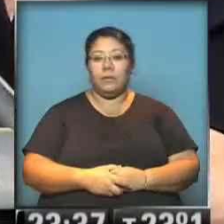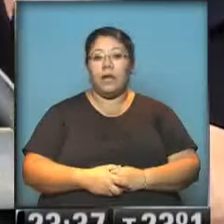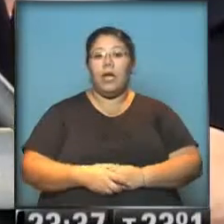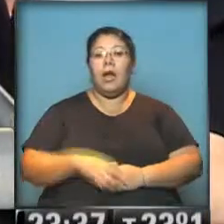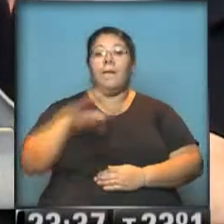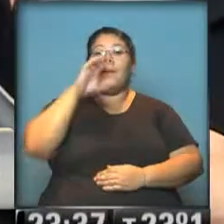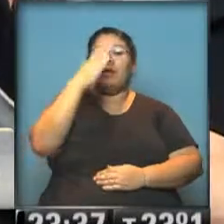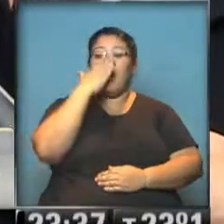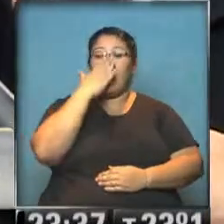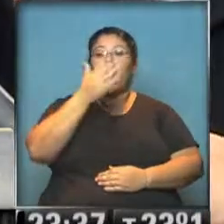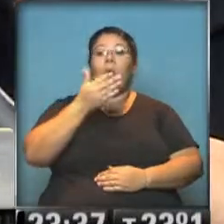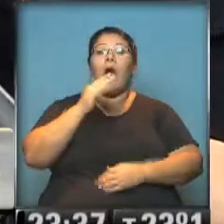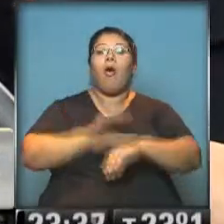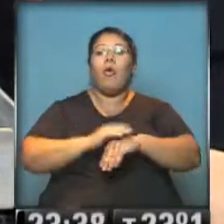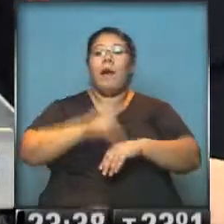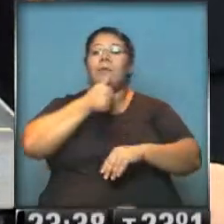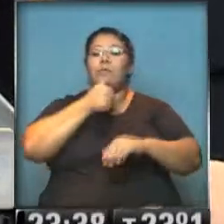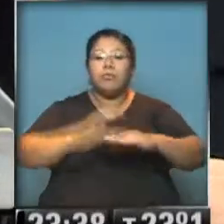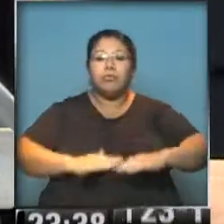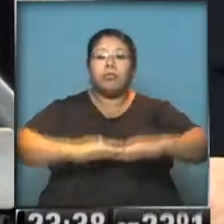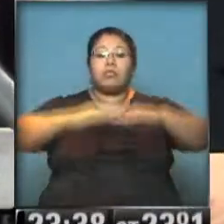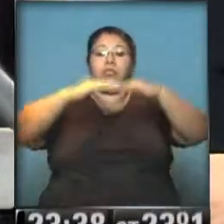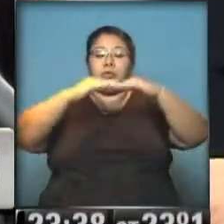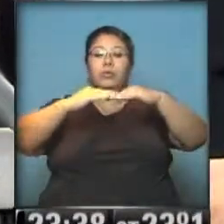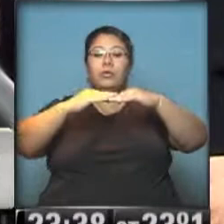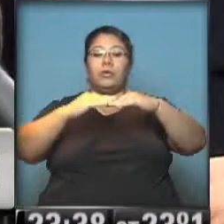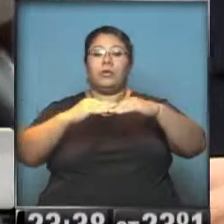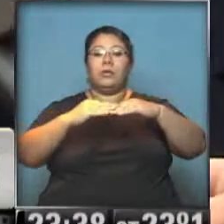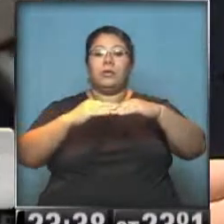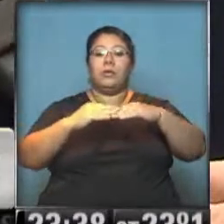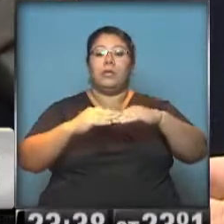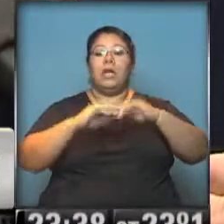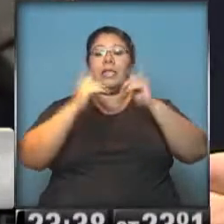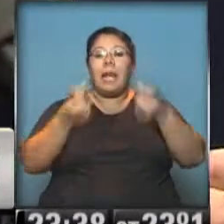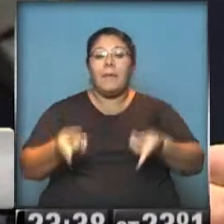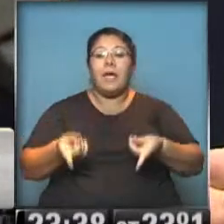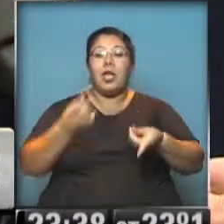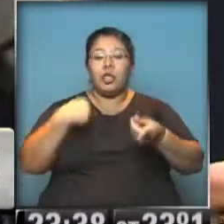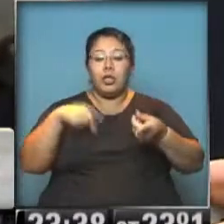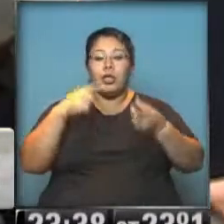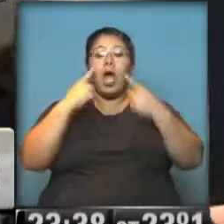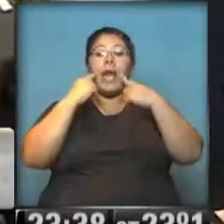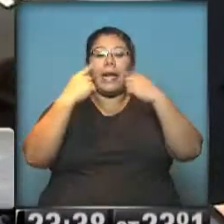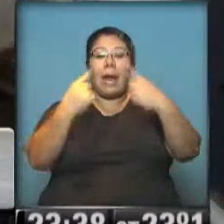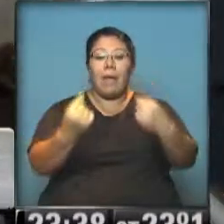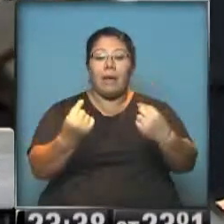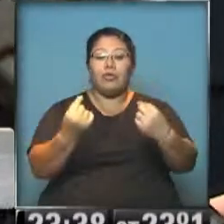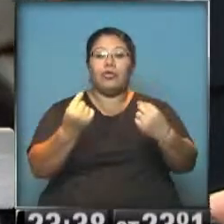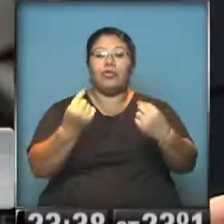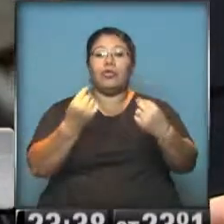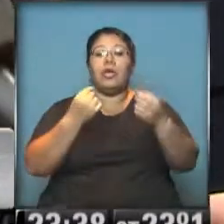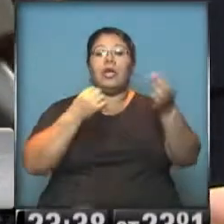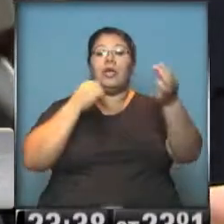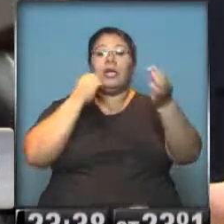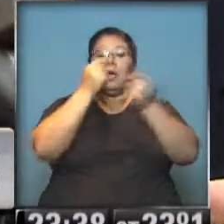Córdoba de las inundaciones. En segundo lugar, nos ha ratificado frente a un reclamo que el diálogo con la provincia lo ha tenido